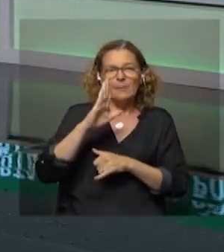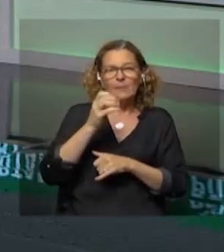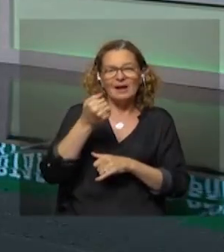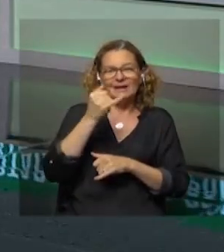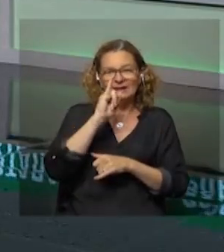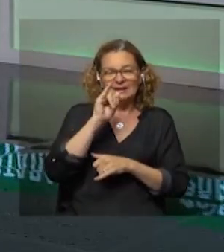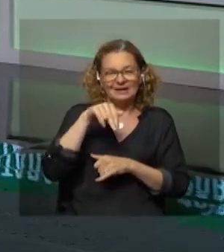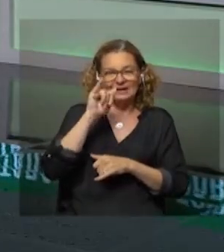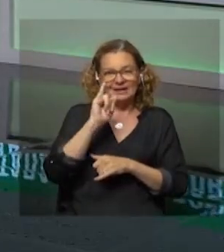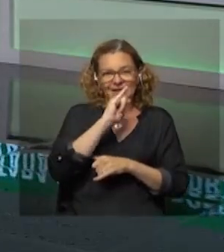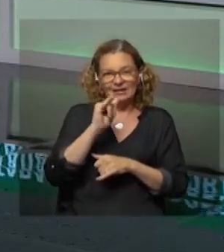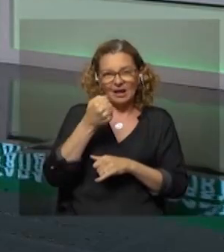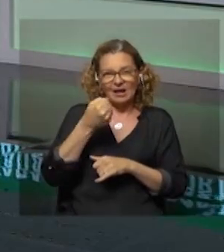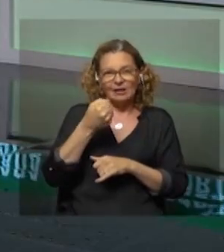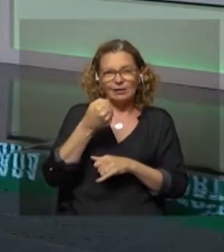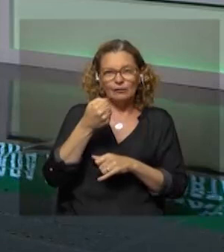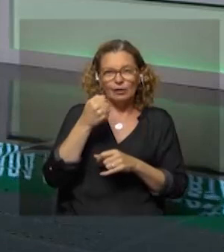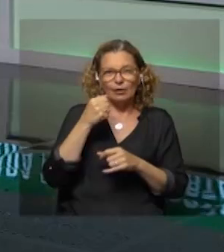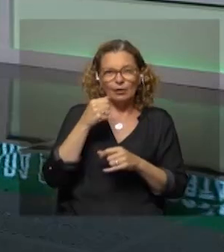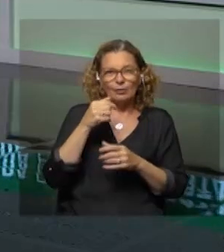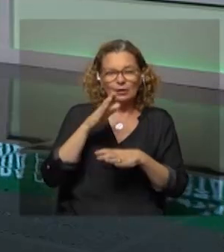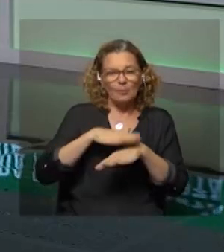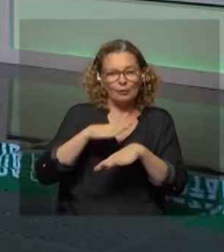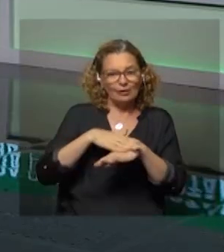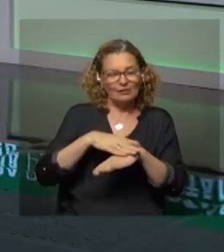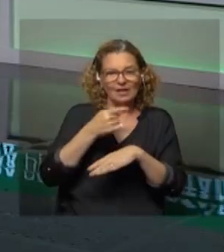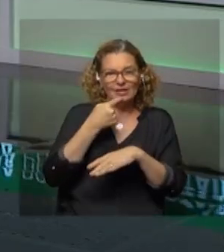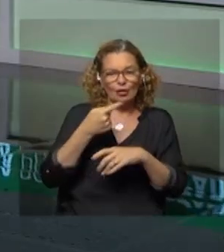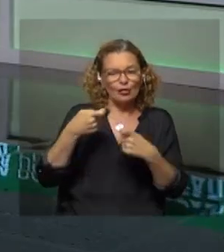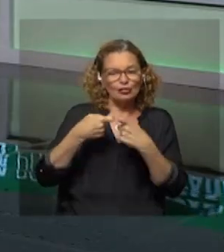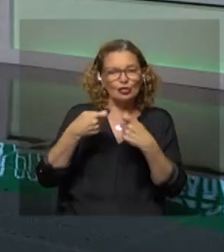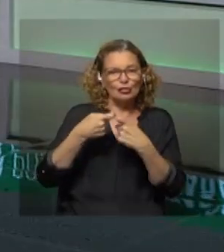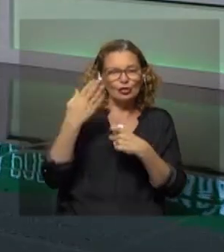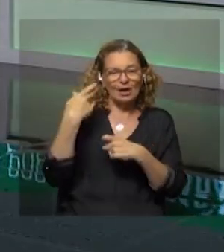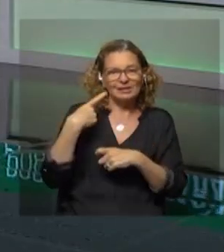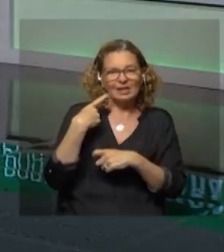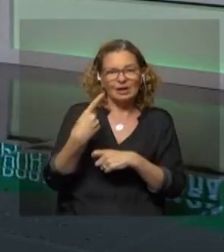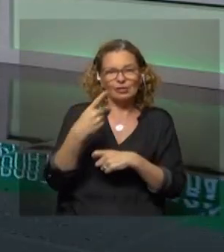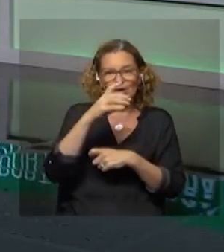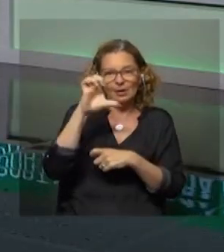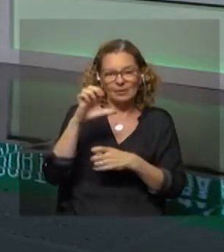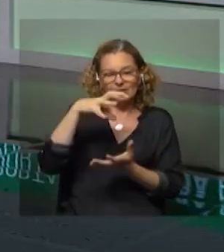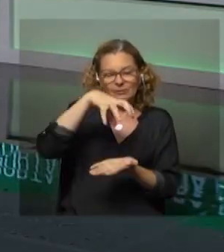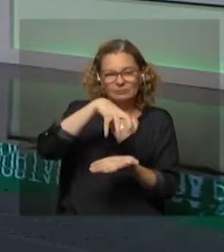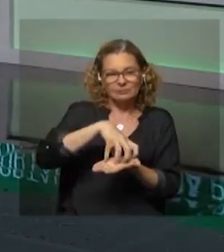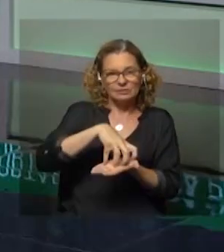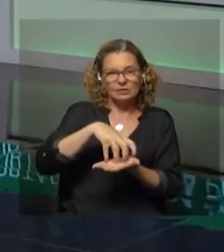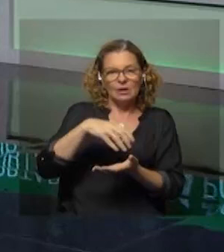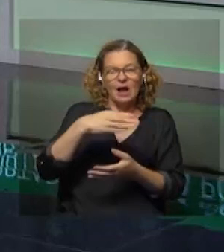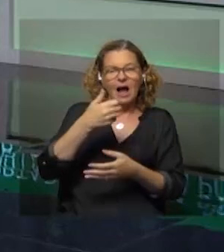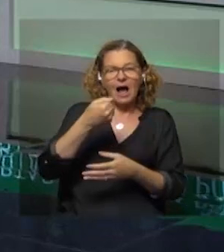entrevistado por telenoche y apuntó a la responsabilidad de su ex socio y director de la empresa con sede en Uruguay Marcelo